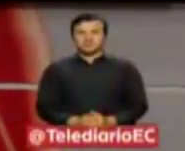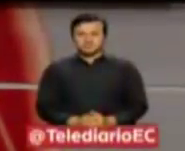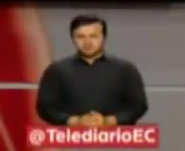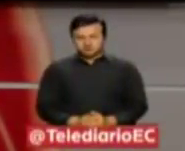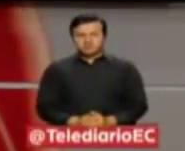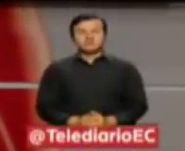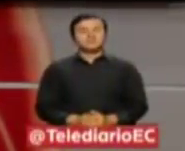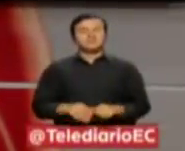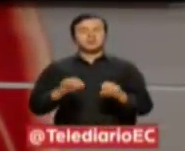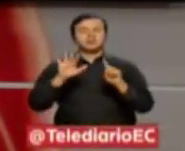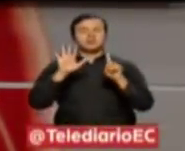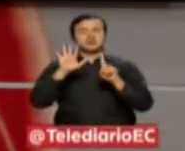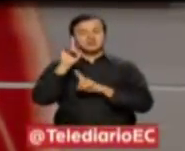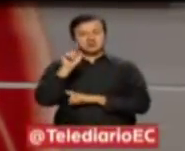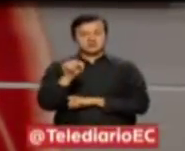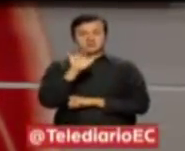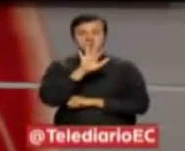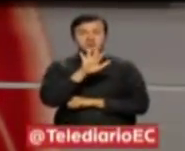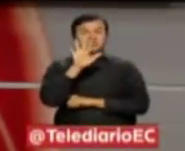Son las